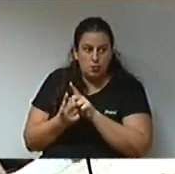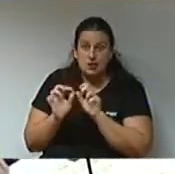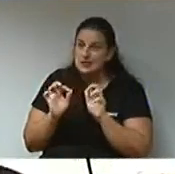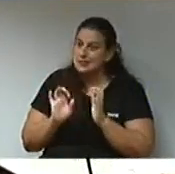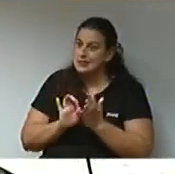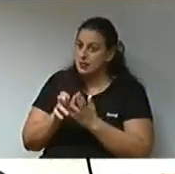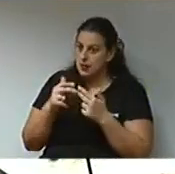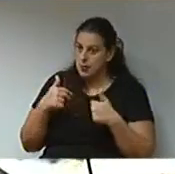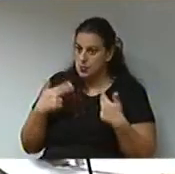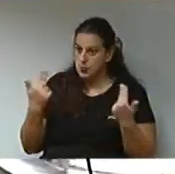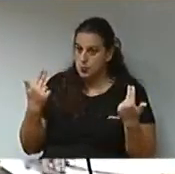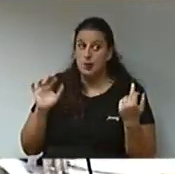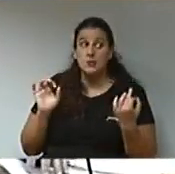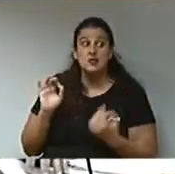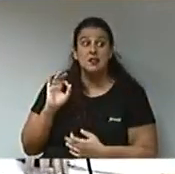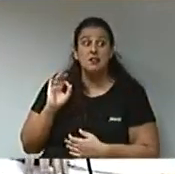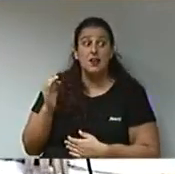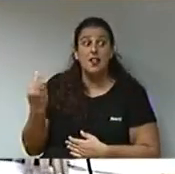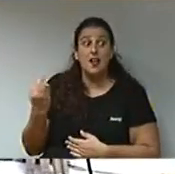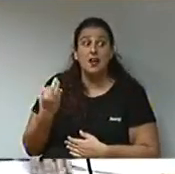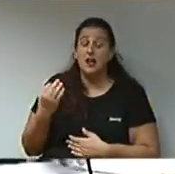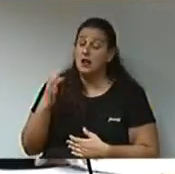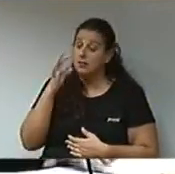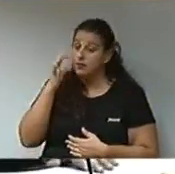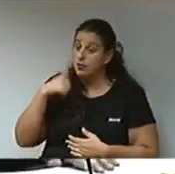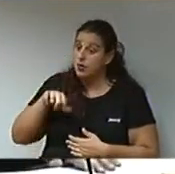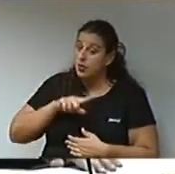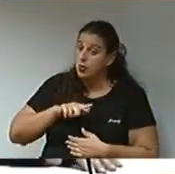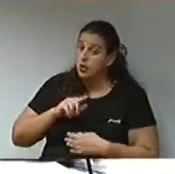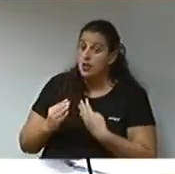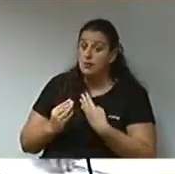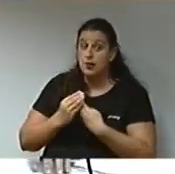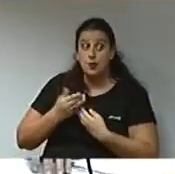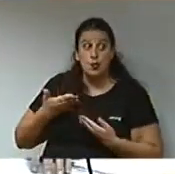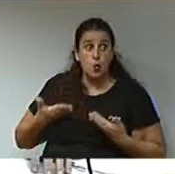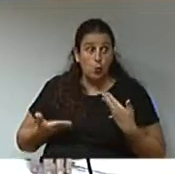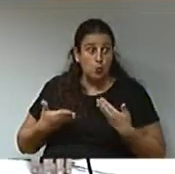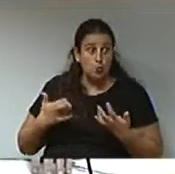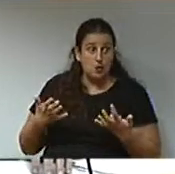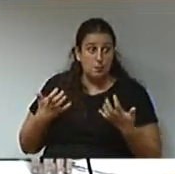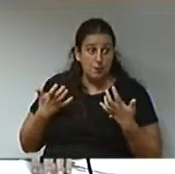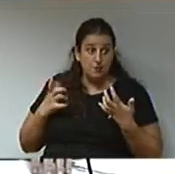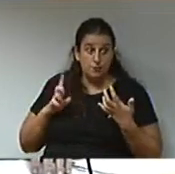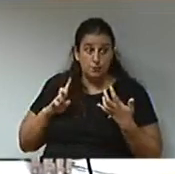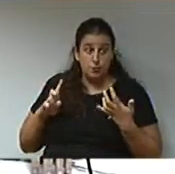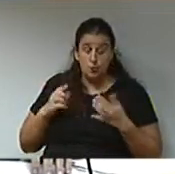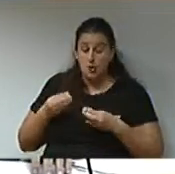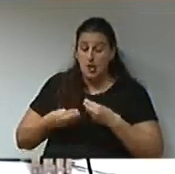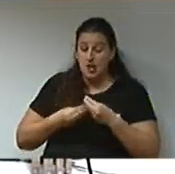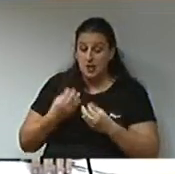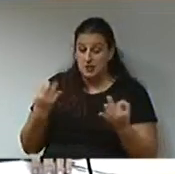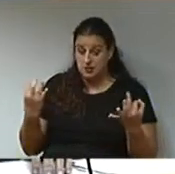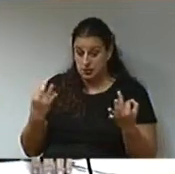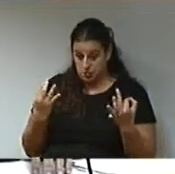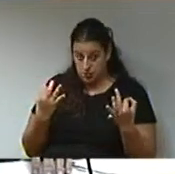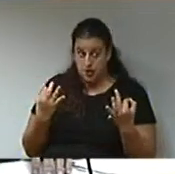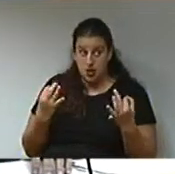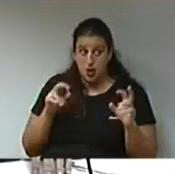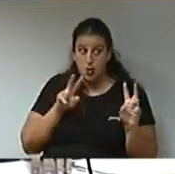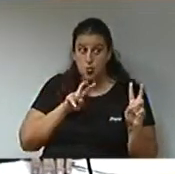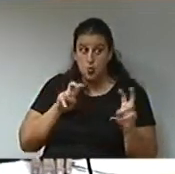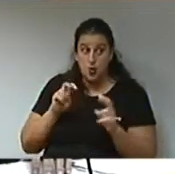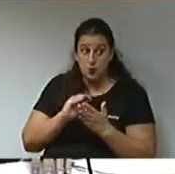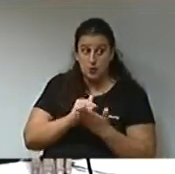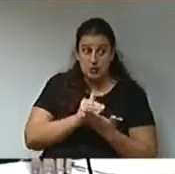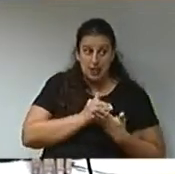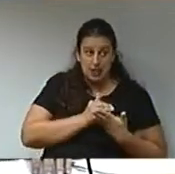servicios públicos. Es verdad que a pesar de que no hayamos conseguido la financiación justa, lo que sí que hemos hecho a través de los nuevos ingresos